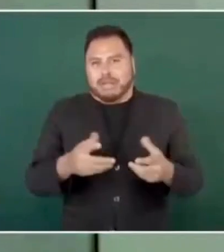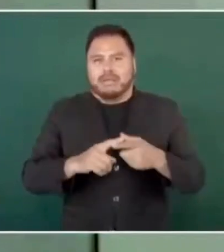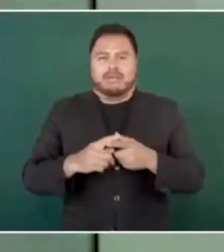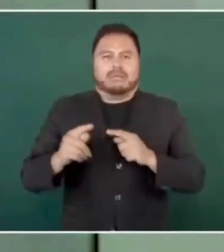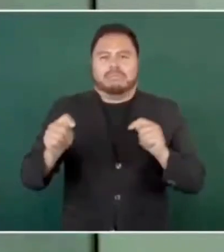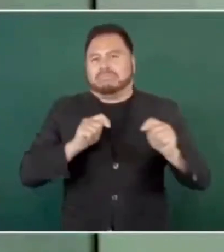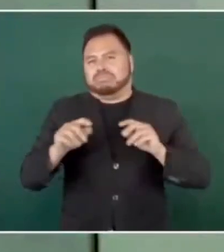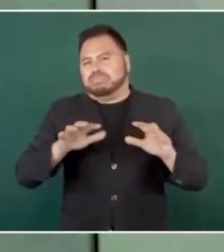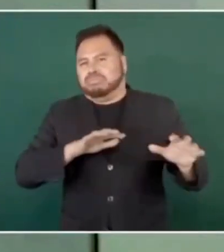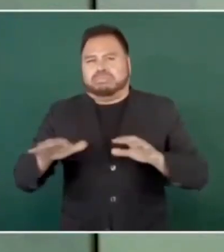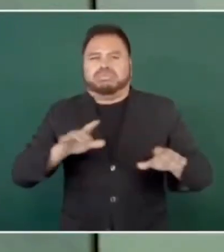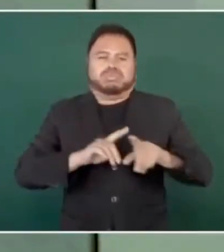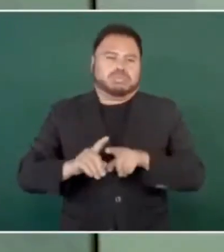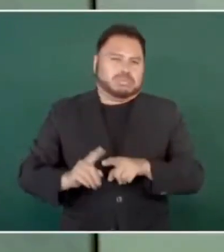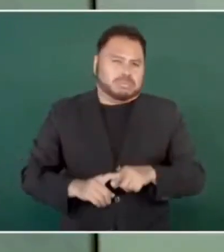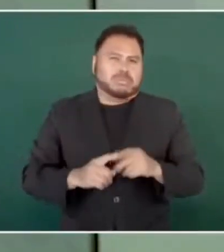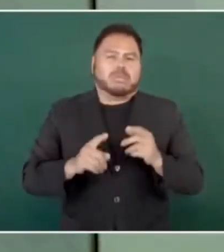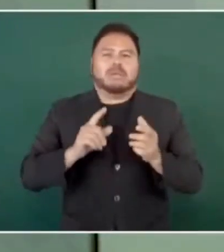temblores,